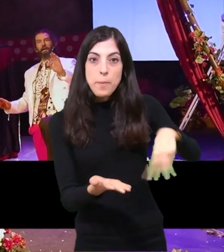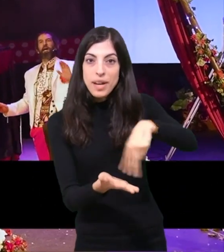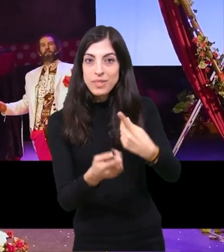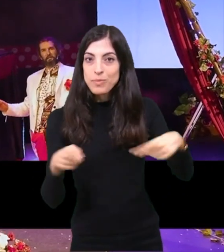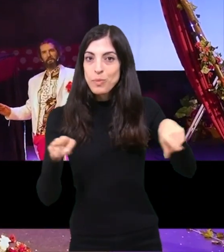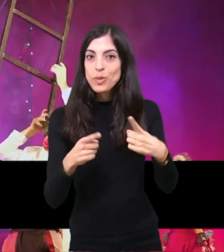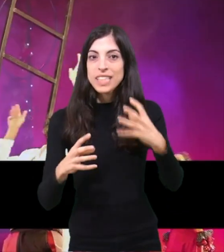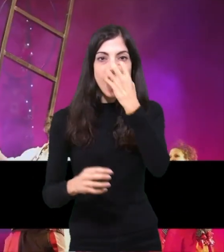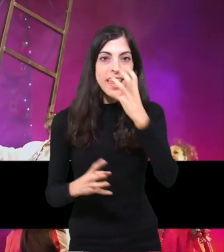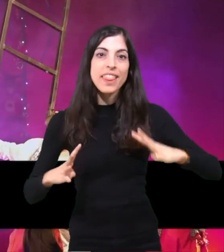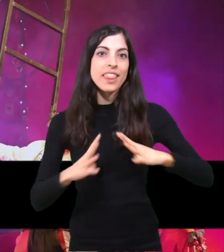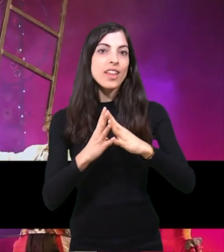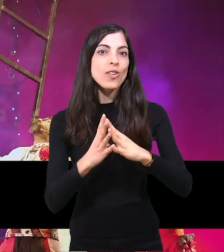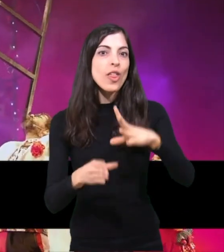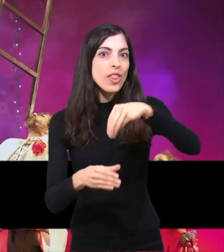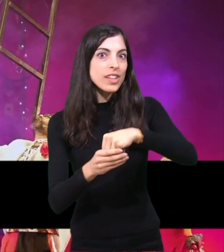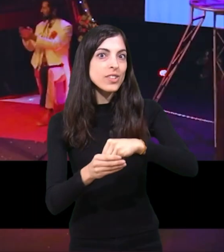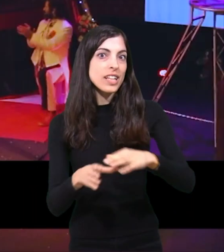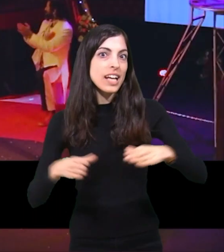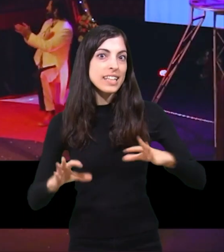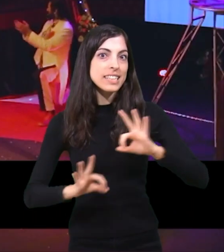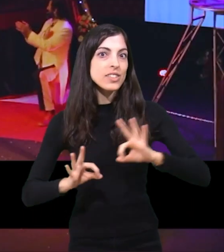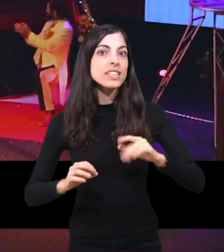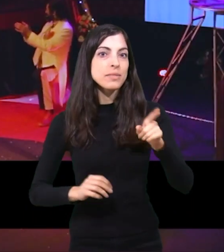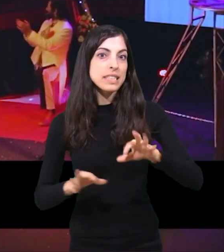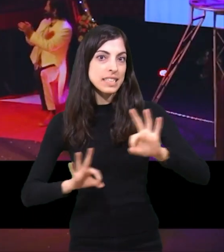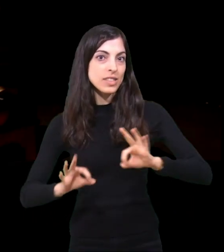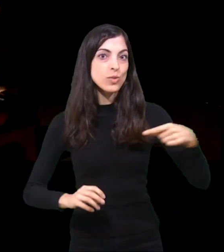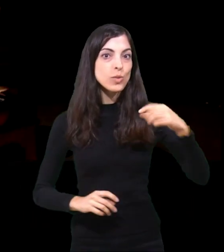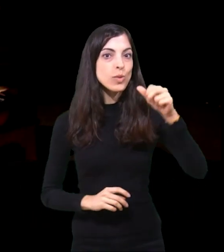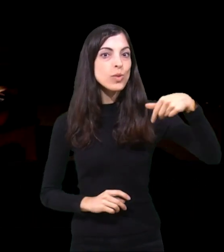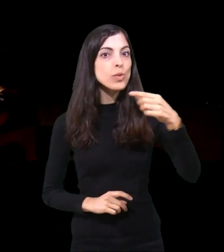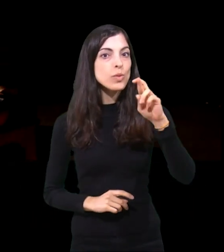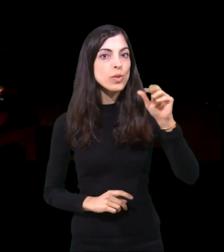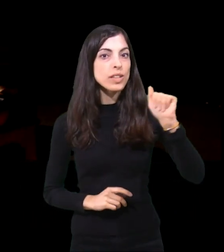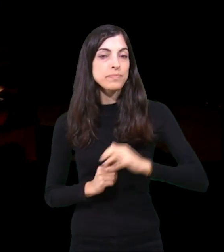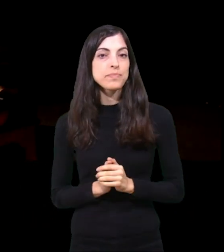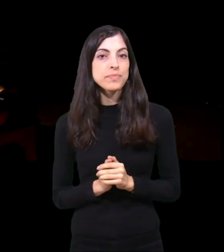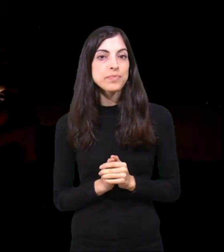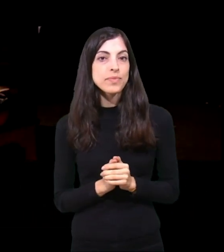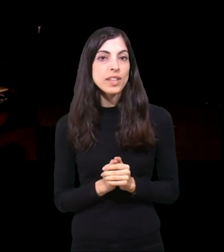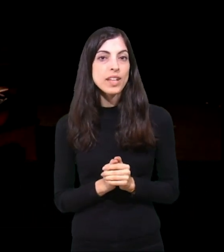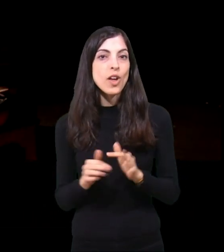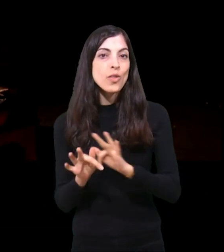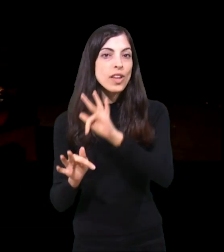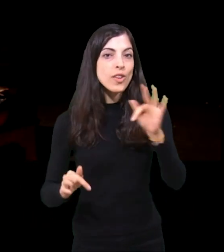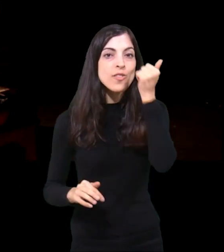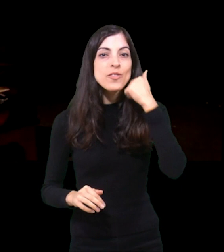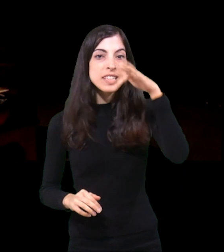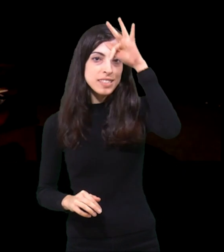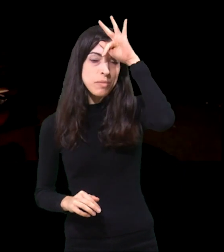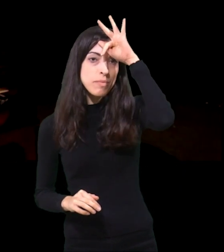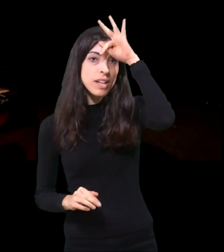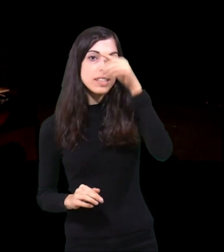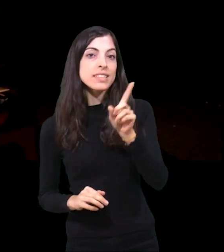Baile, música y circo van a llenar así las tablas del Gran Teatro y del Teatro Góngora durante todo el fin de semana